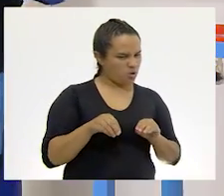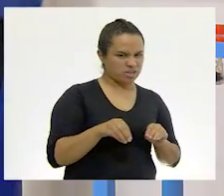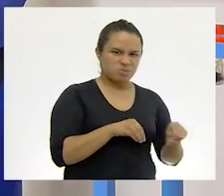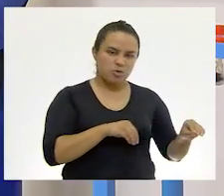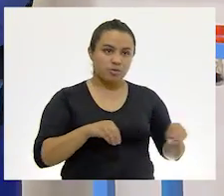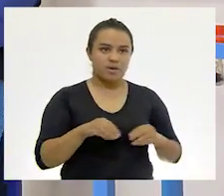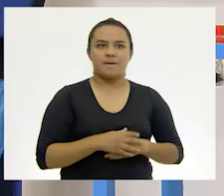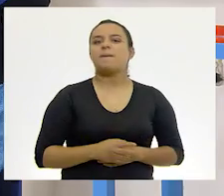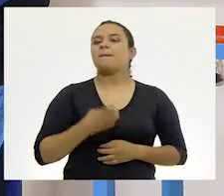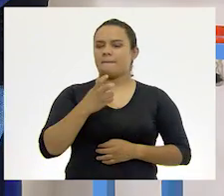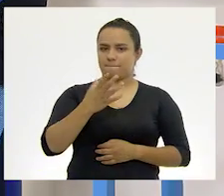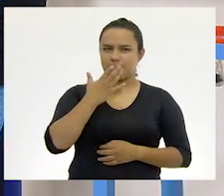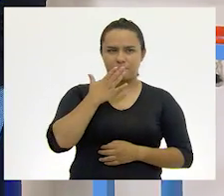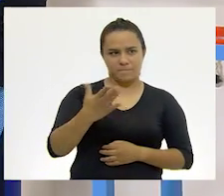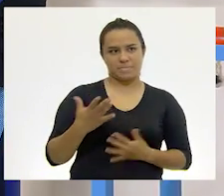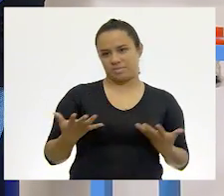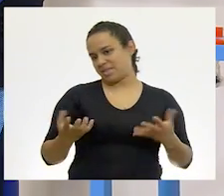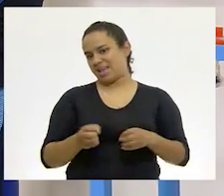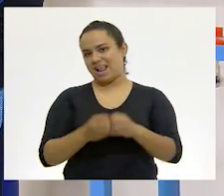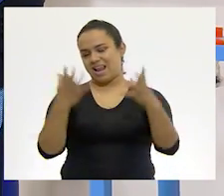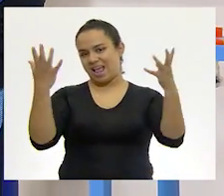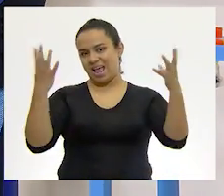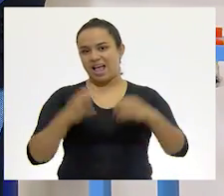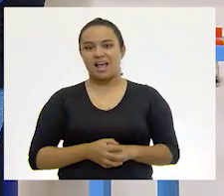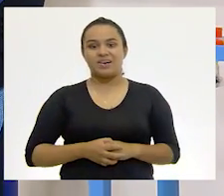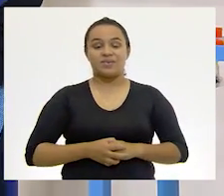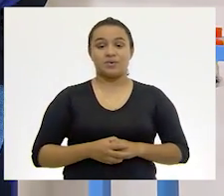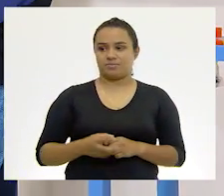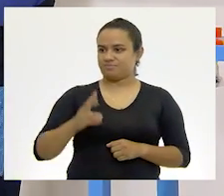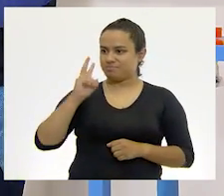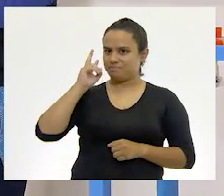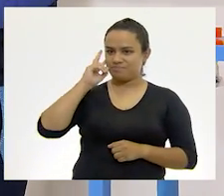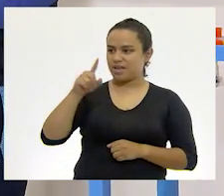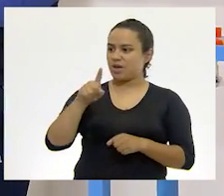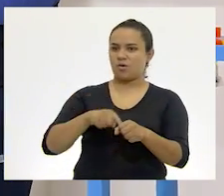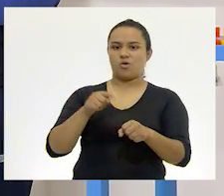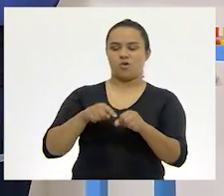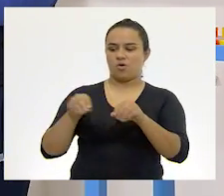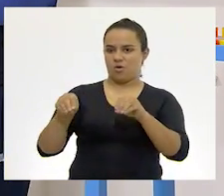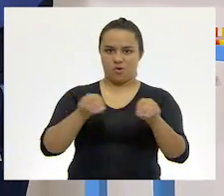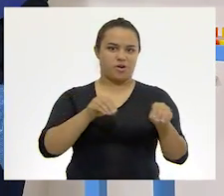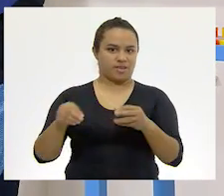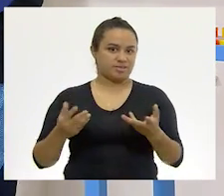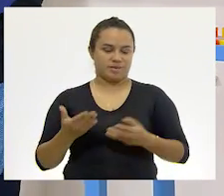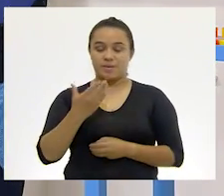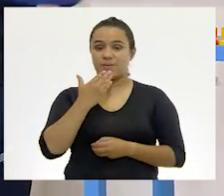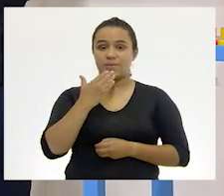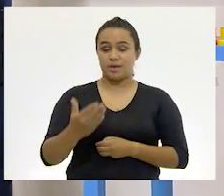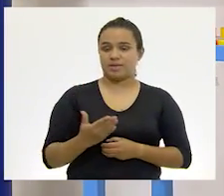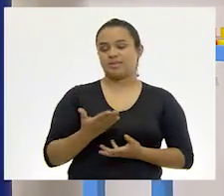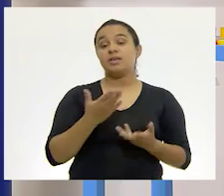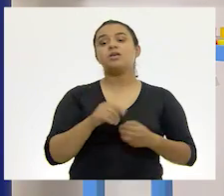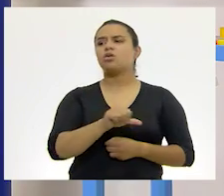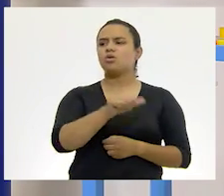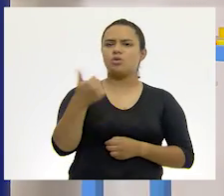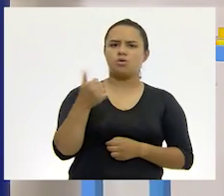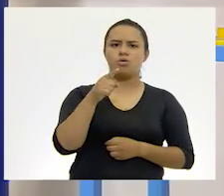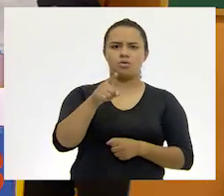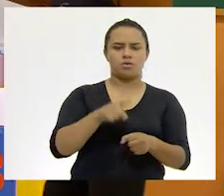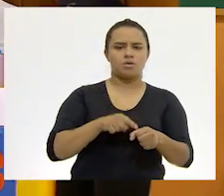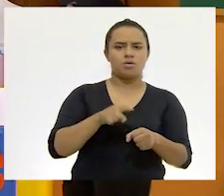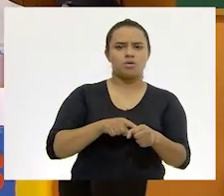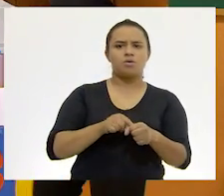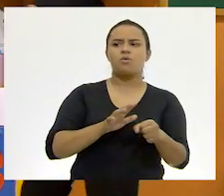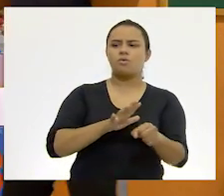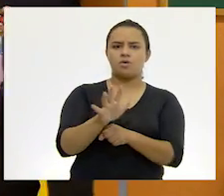es. Bien. Sí, claro. Es evidente que se están moviendo los colores. Muy bien, mi querido Oscar. ¿Y ese? ¿Y